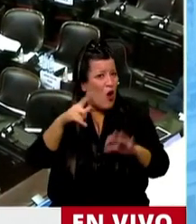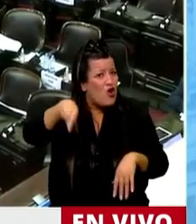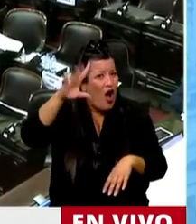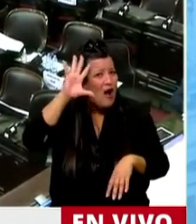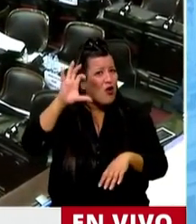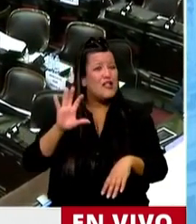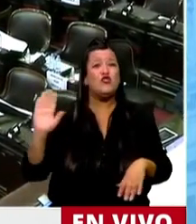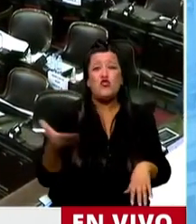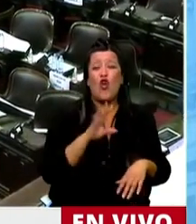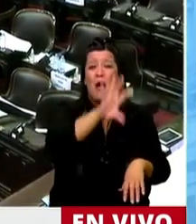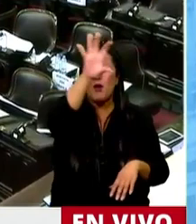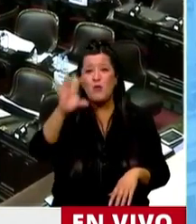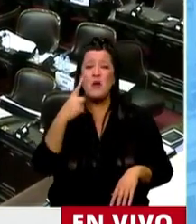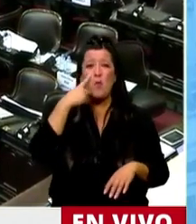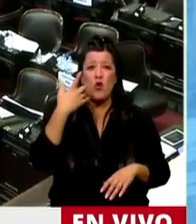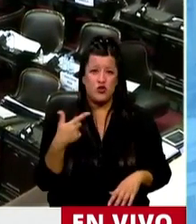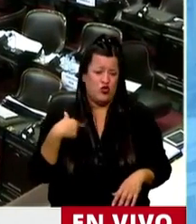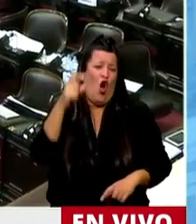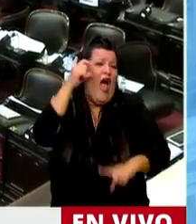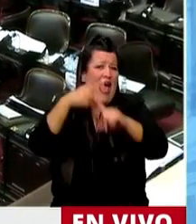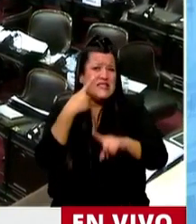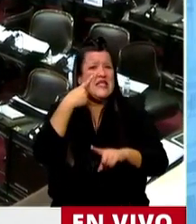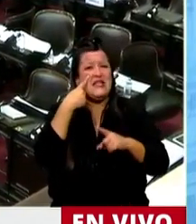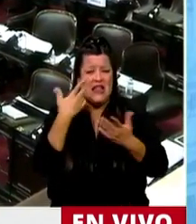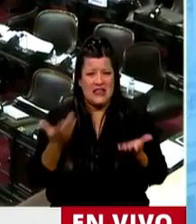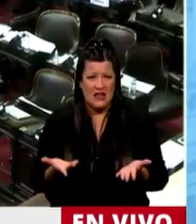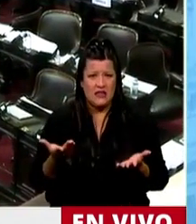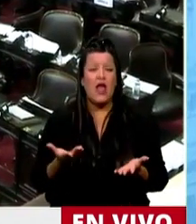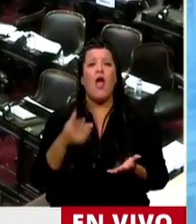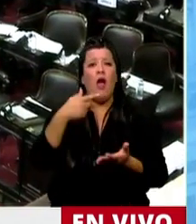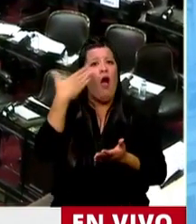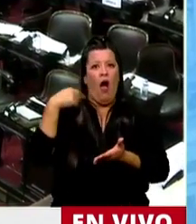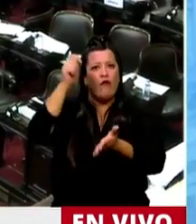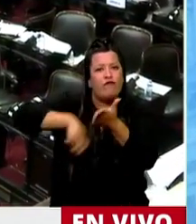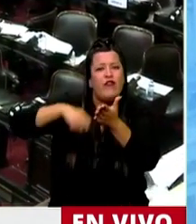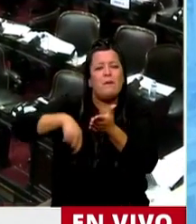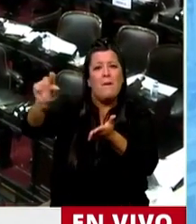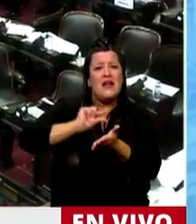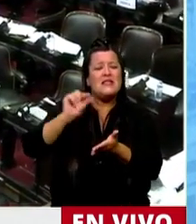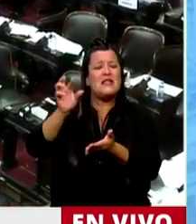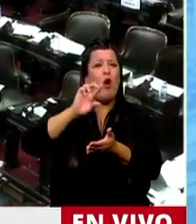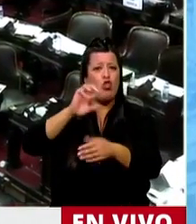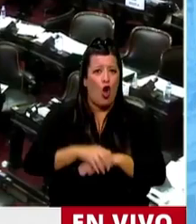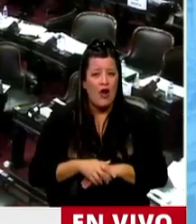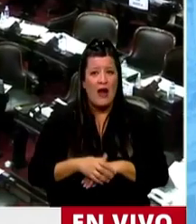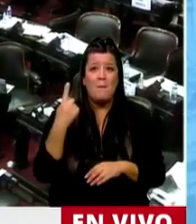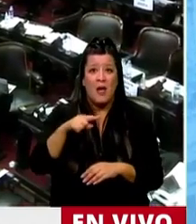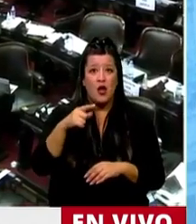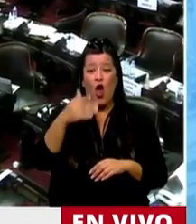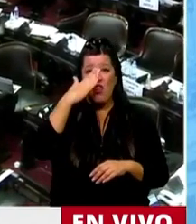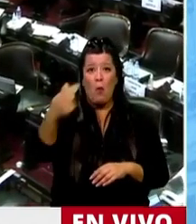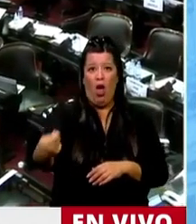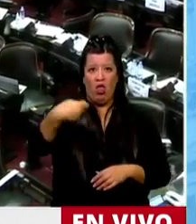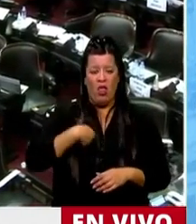las provincias y los municipios del país, yo fui intendente, nos hacían firmar los préstamos en dólares, pero nosotros recibíamos